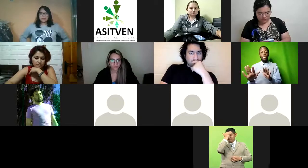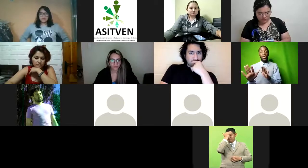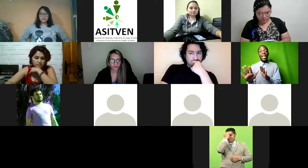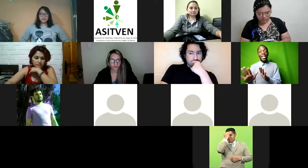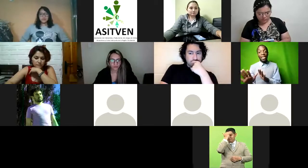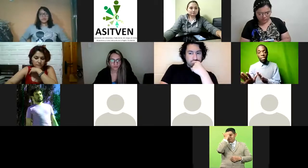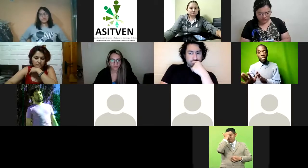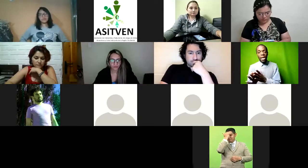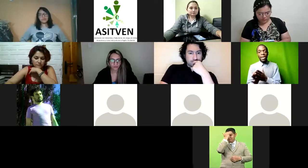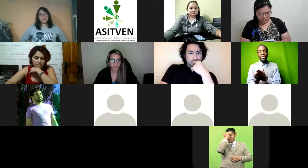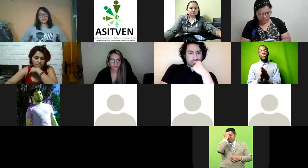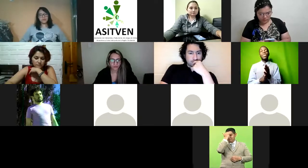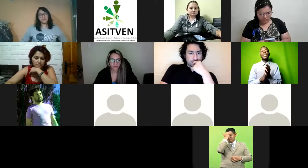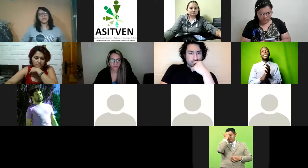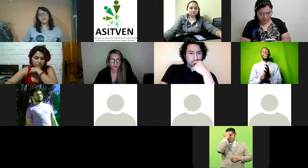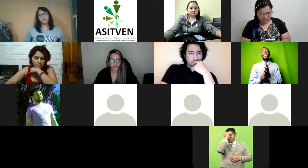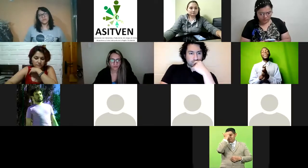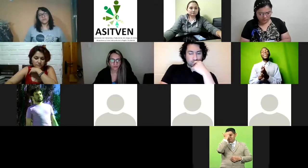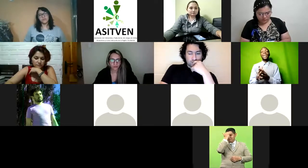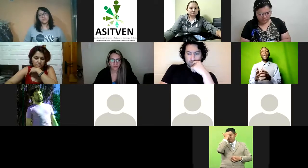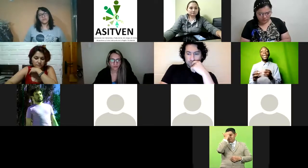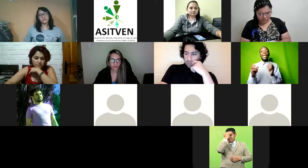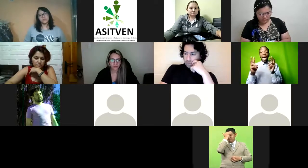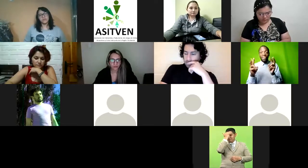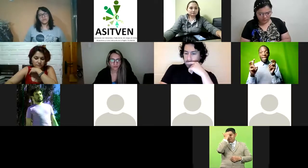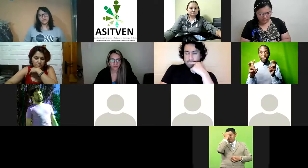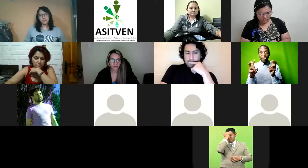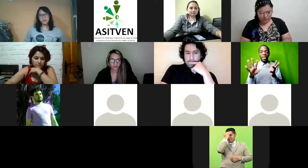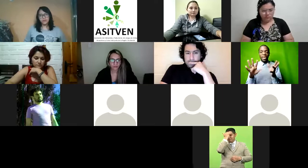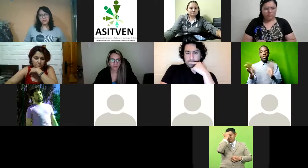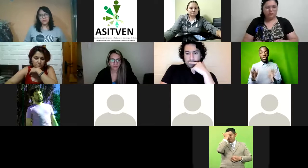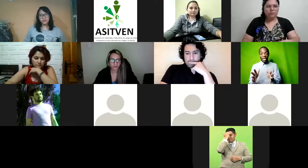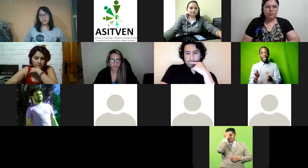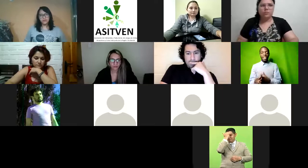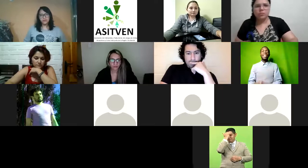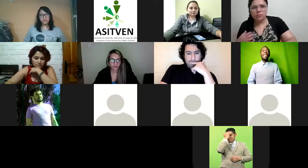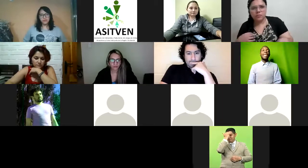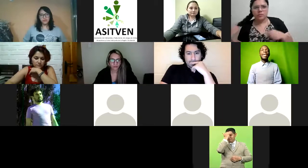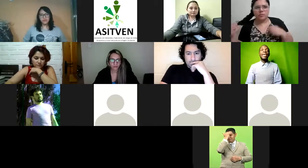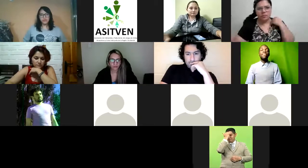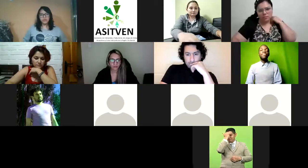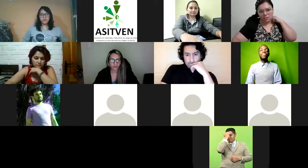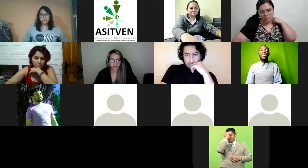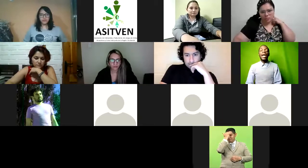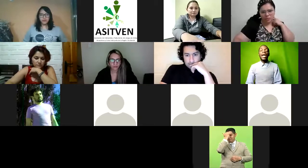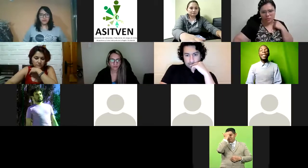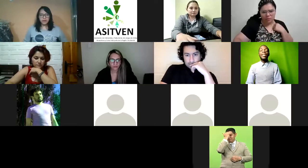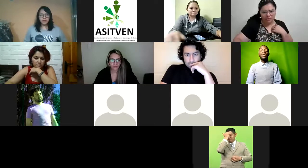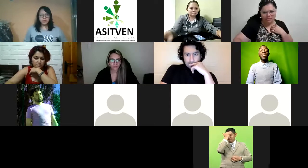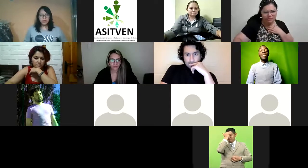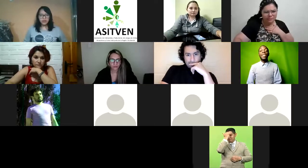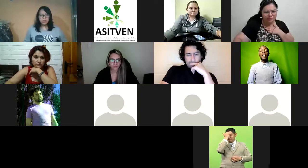por ejemplo, latinoamericanos, que hablaban versiones de